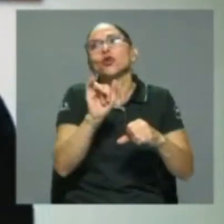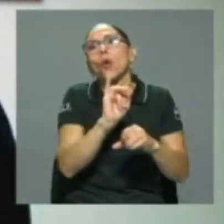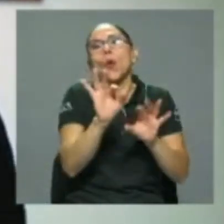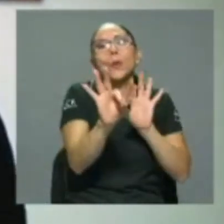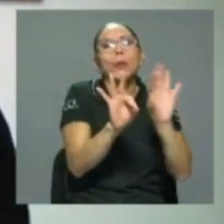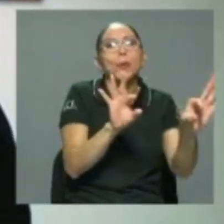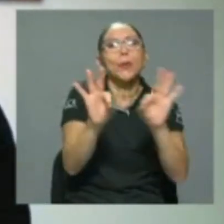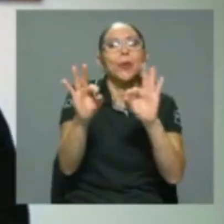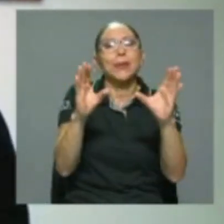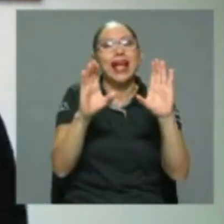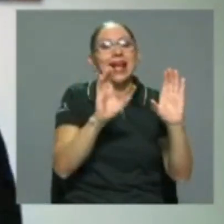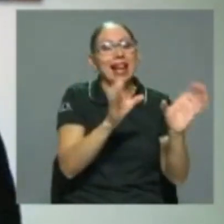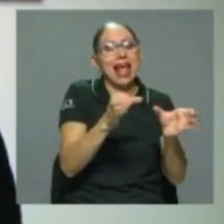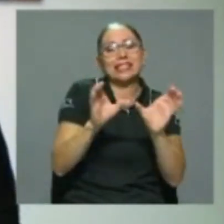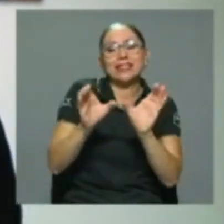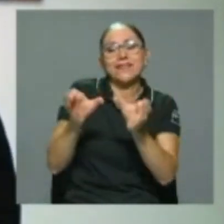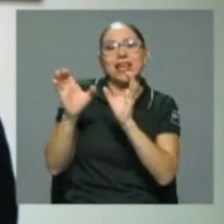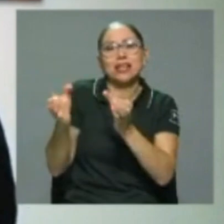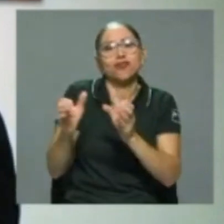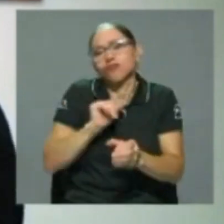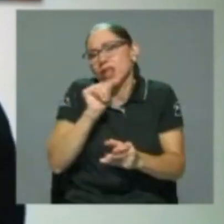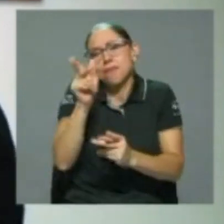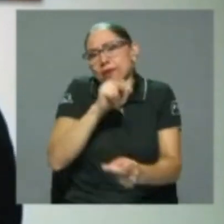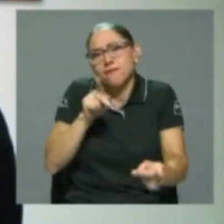luego imperfecta para todos los países.